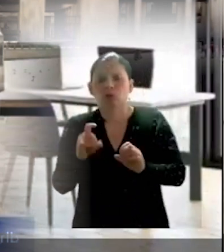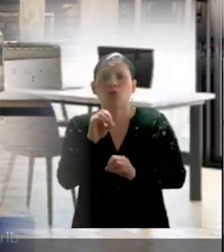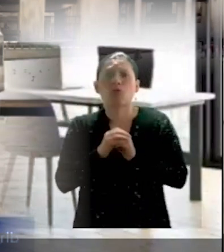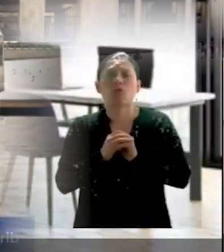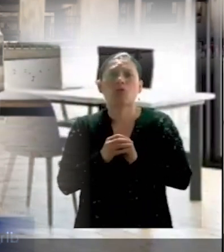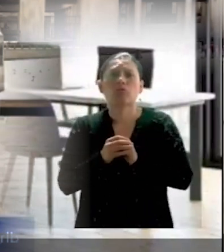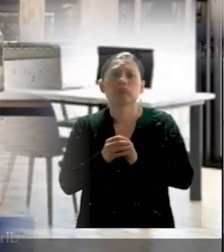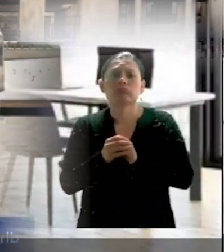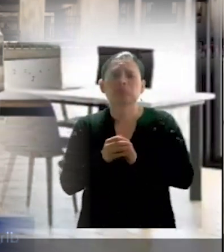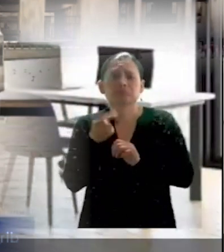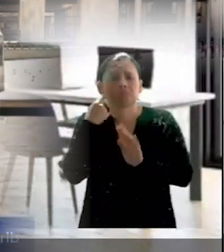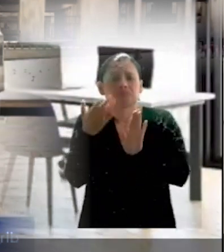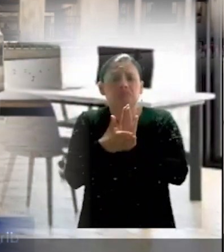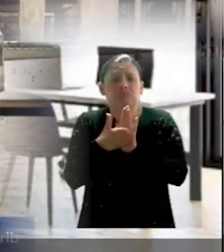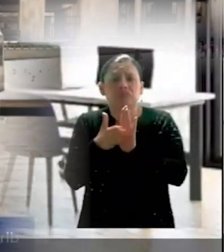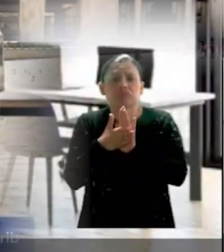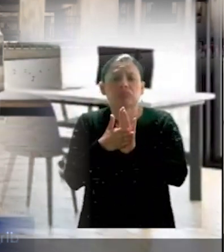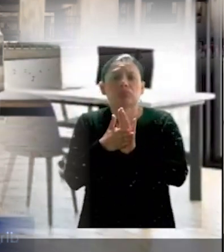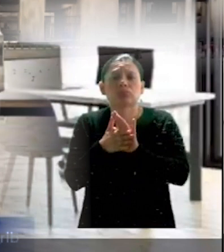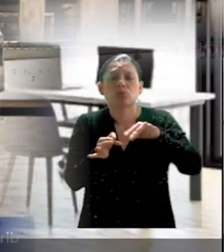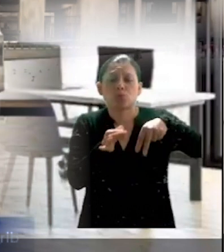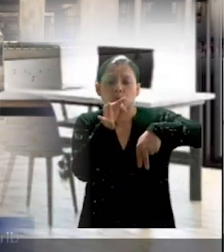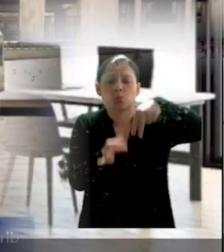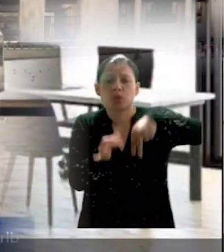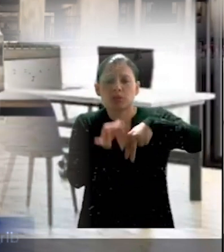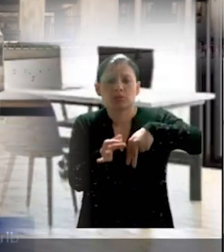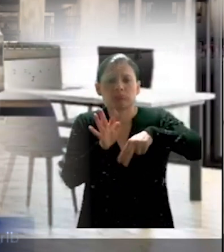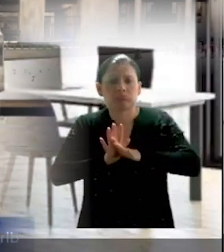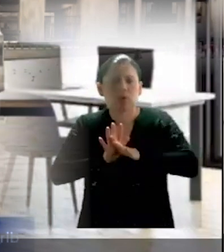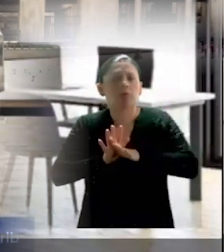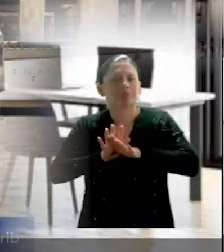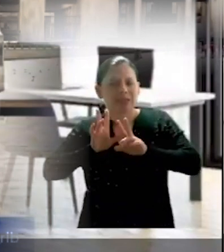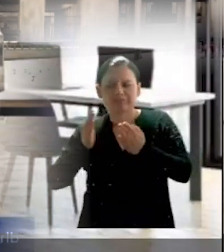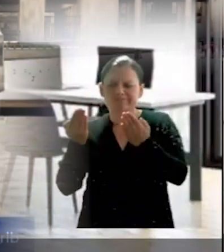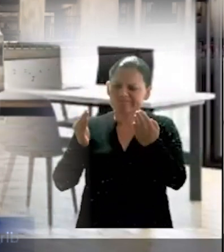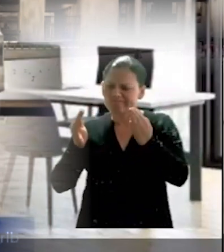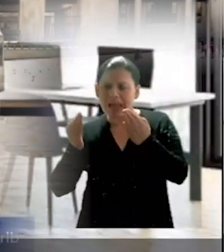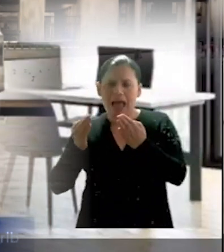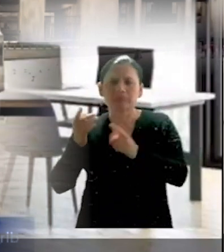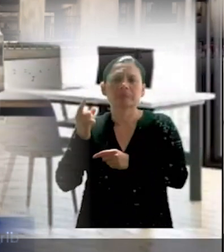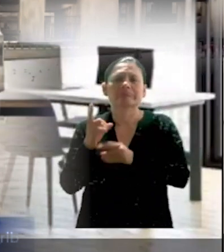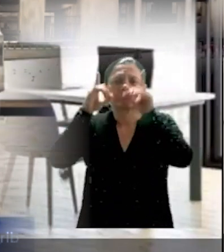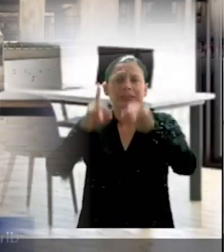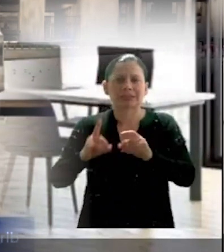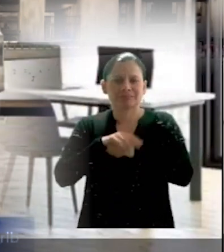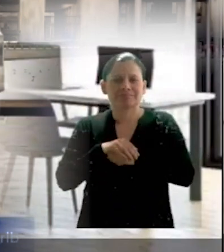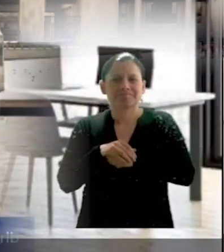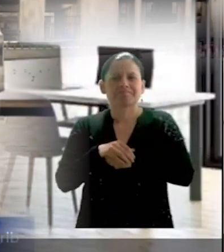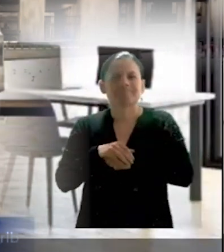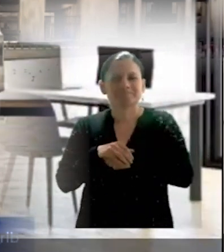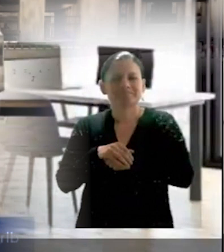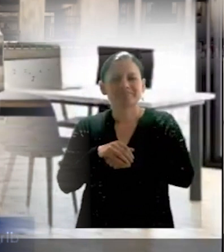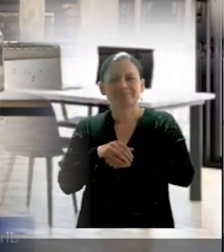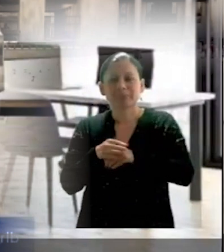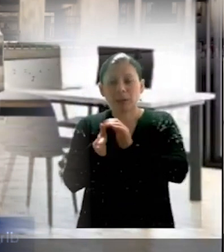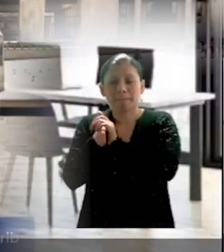jurídico producidos por la propia jurisdicción al interior del país. Dentro de esos métodos de interpretación, obviamente estaba el